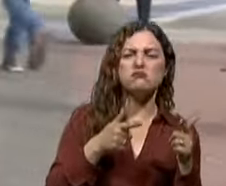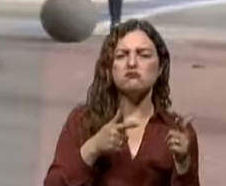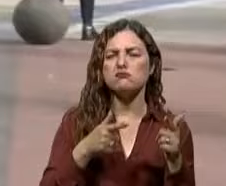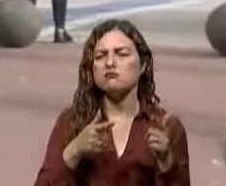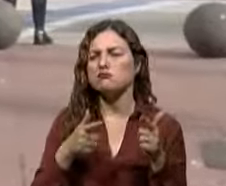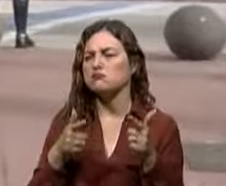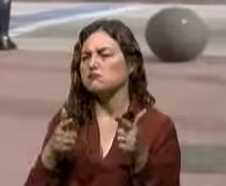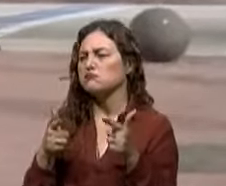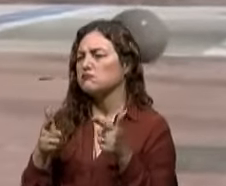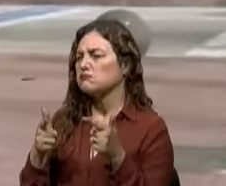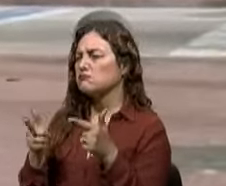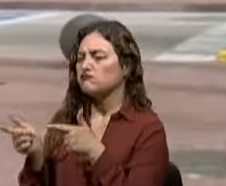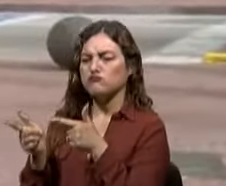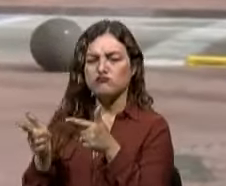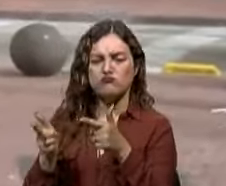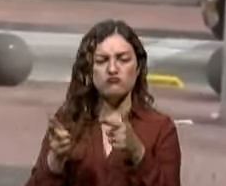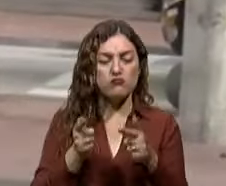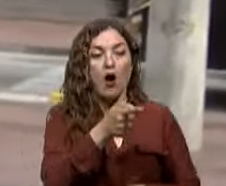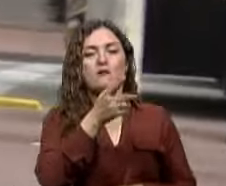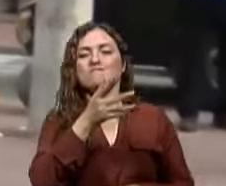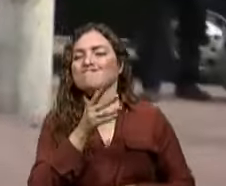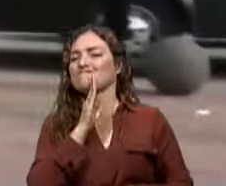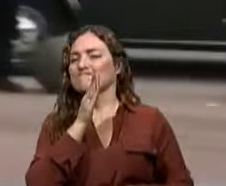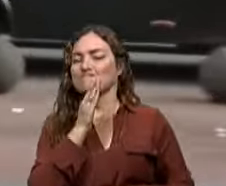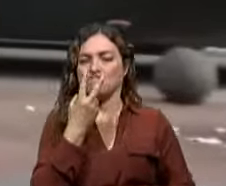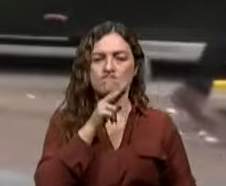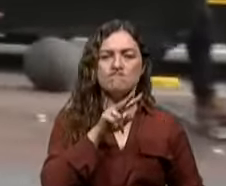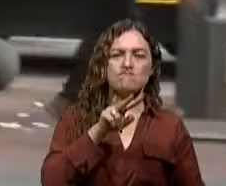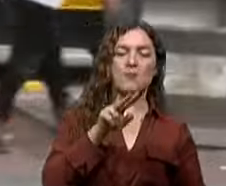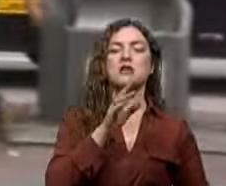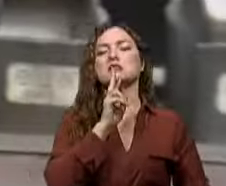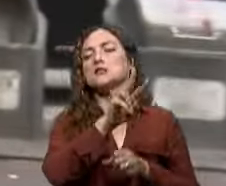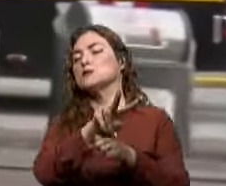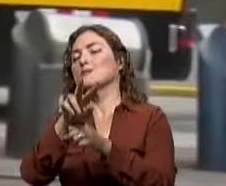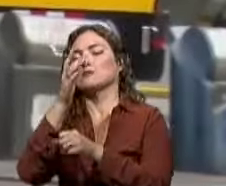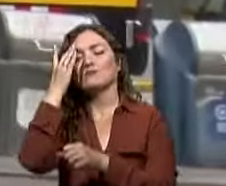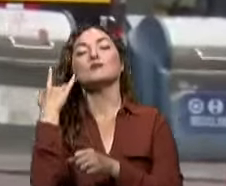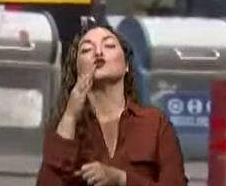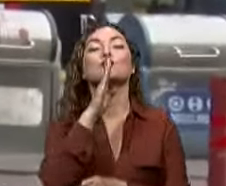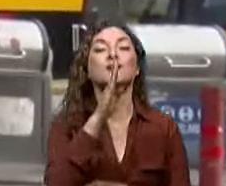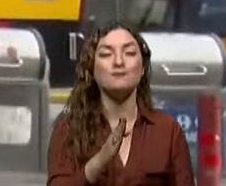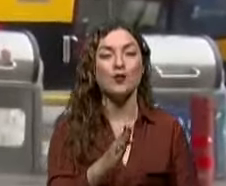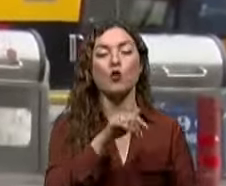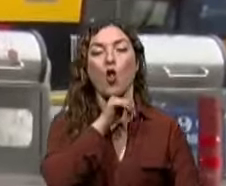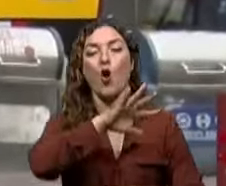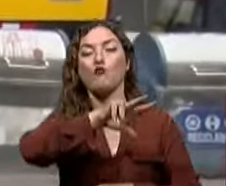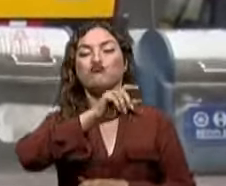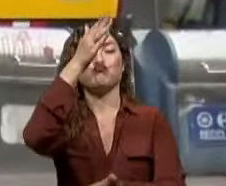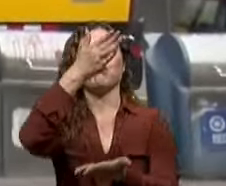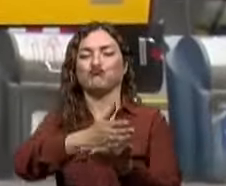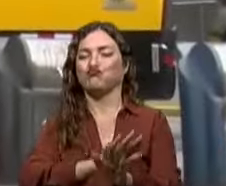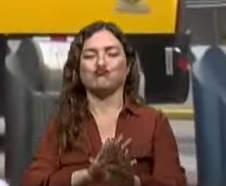podía ocurrir, es por eso que ya no se dio el asalto y robo en esta entidad. Entonces nosotros lo que nos